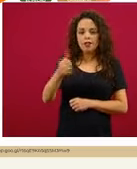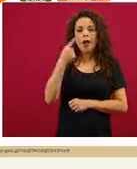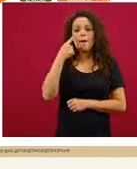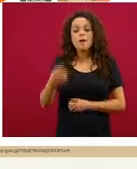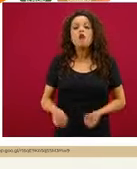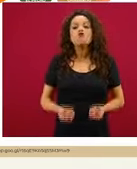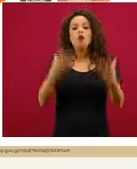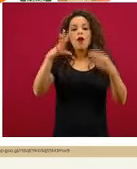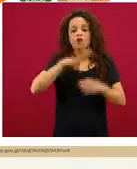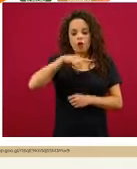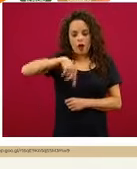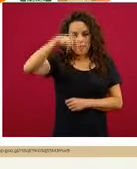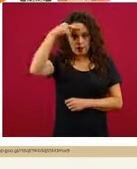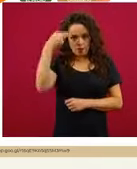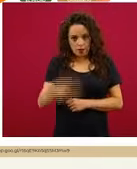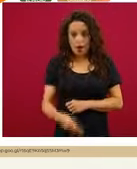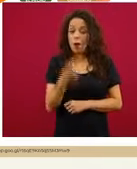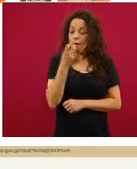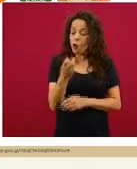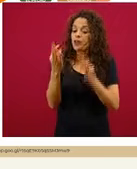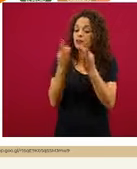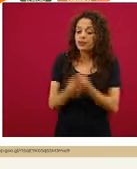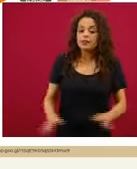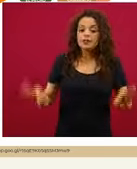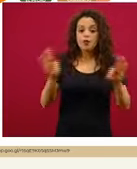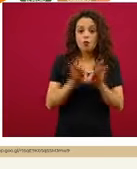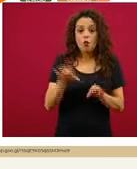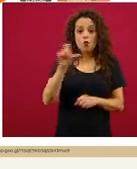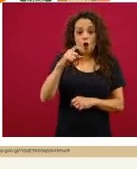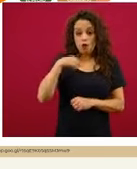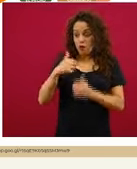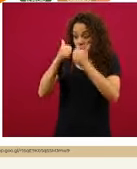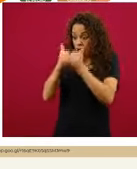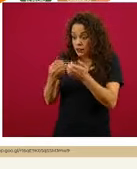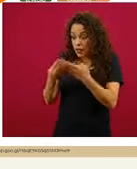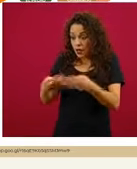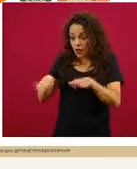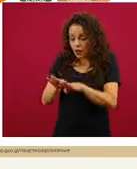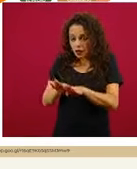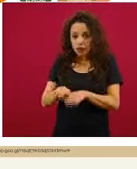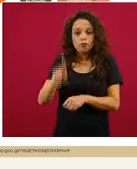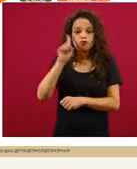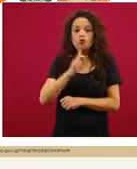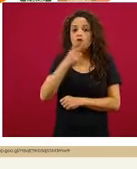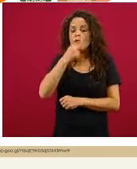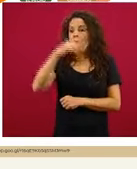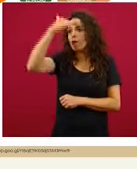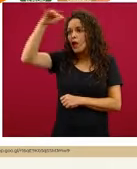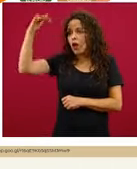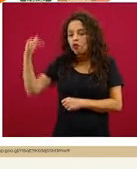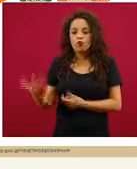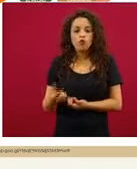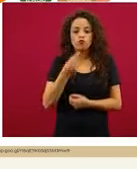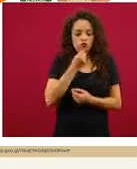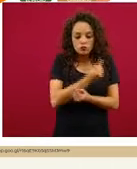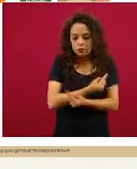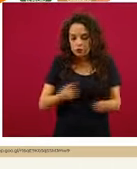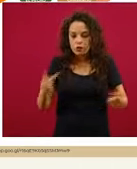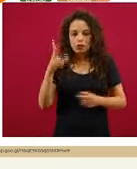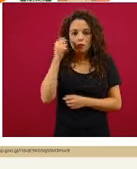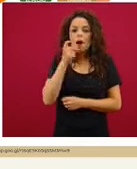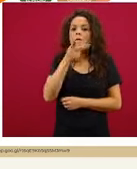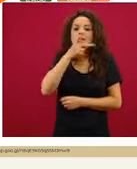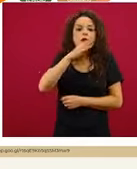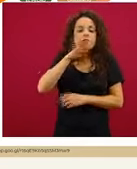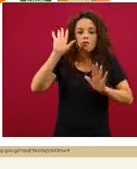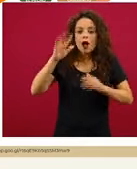es importante que si yo estoy en casa, señor, señora, niño, niña, papá, mamá, si yo estoy en casa